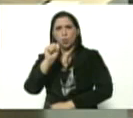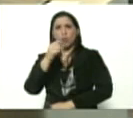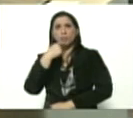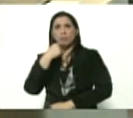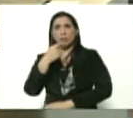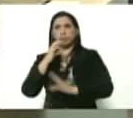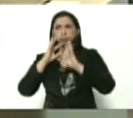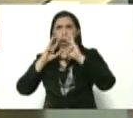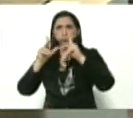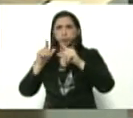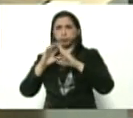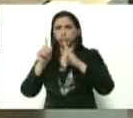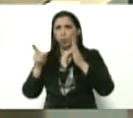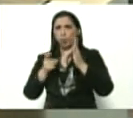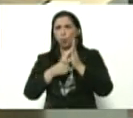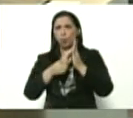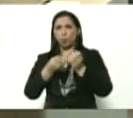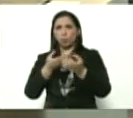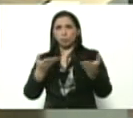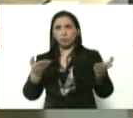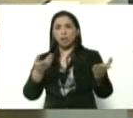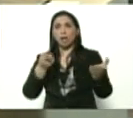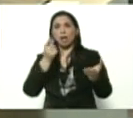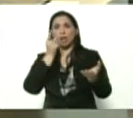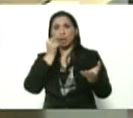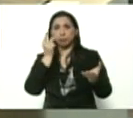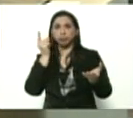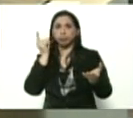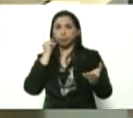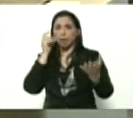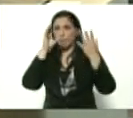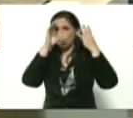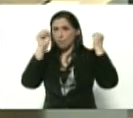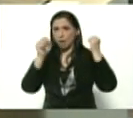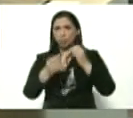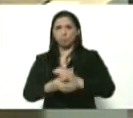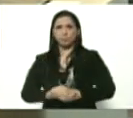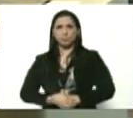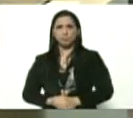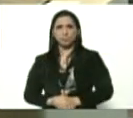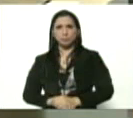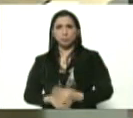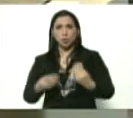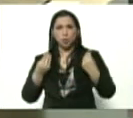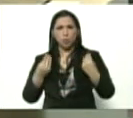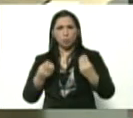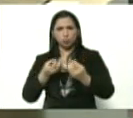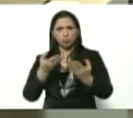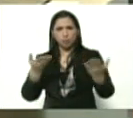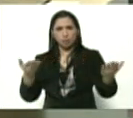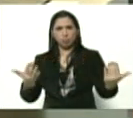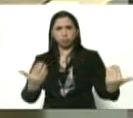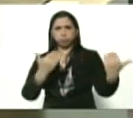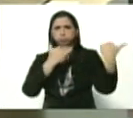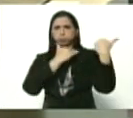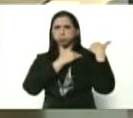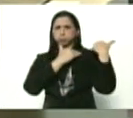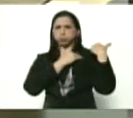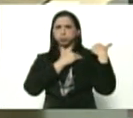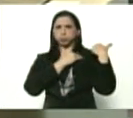todo. Si ustedes, señores embajadores, señoras embajadoras, como lo son,